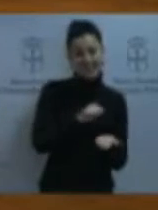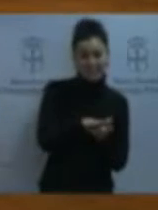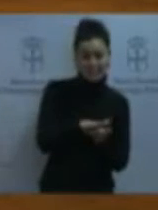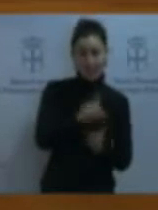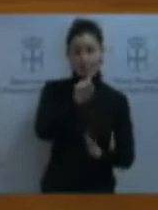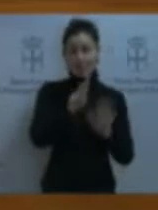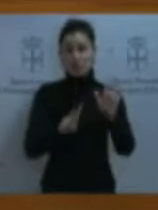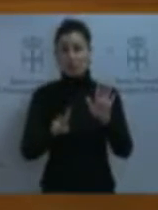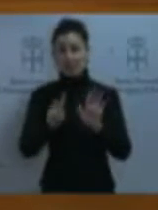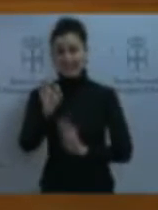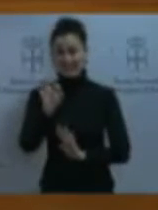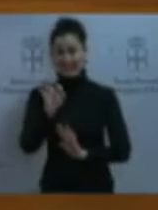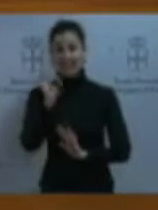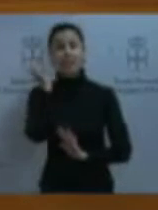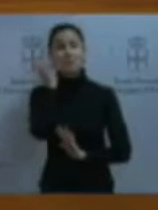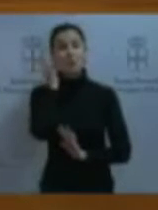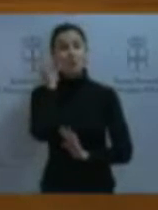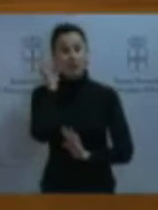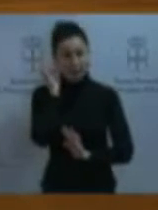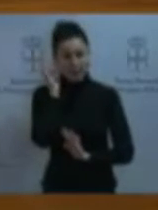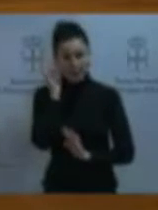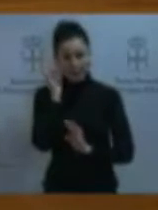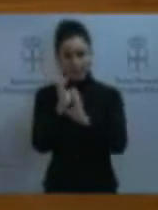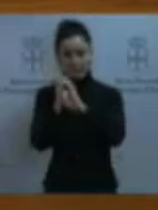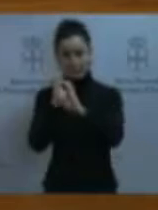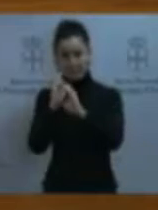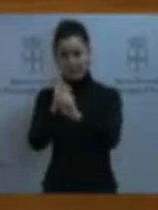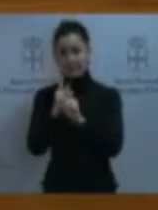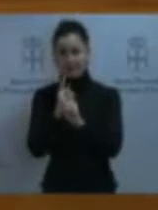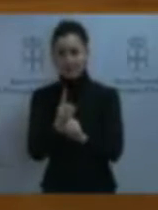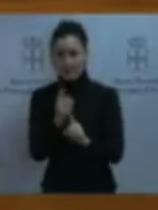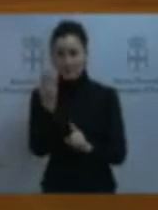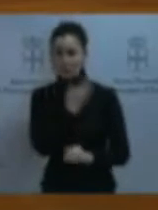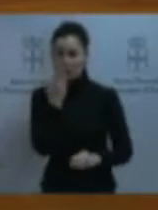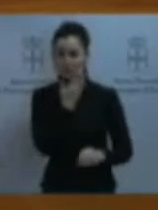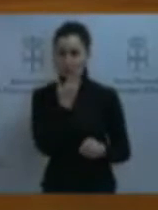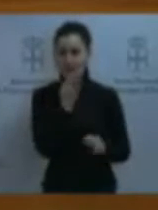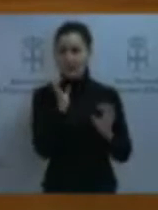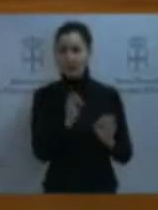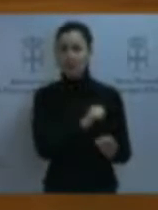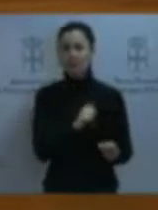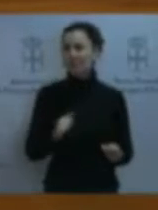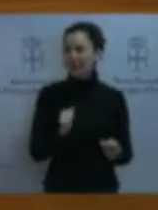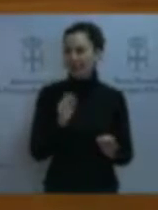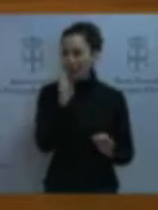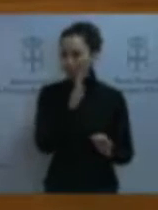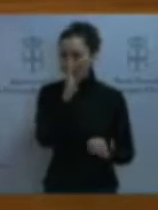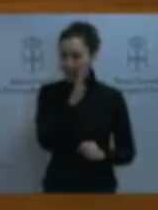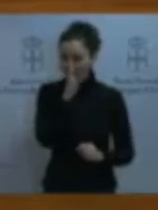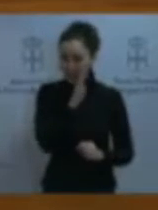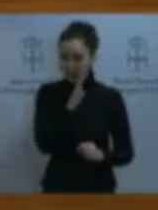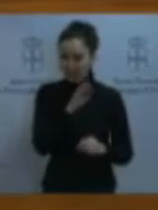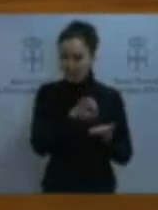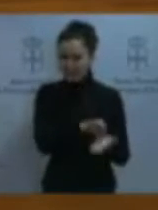escolar, iba encaminada a denunciar dos cuestiones. Por una parte, la privatización encubierta de servicios públicos y, por otra parte,